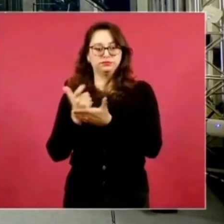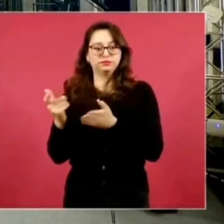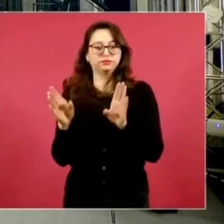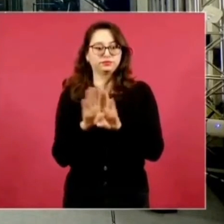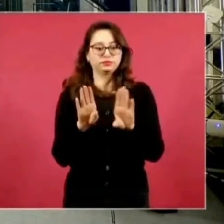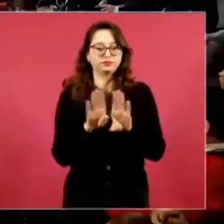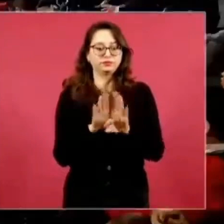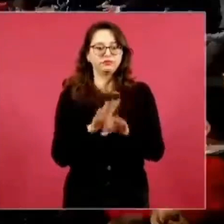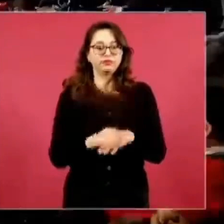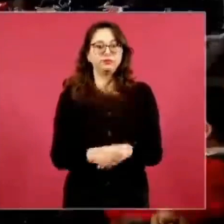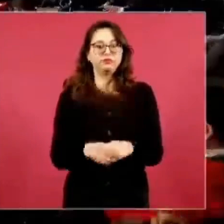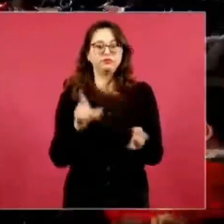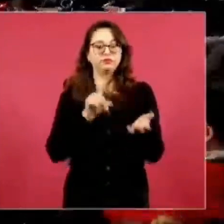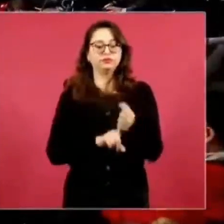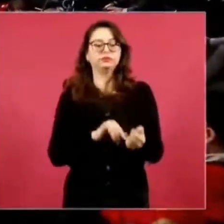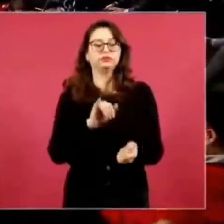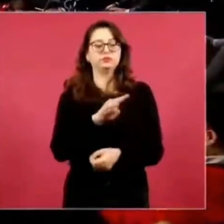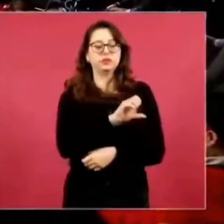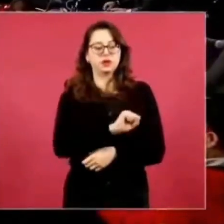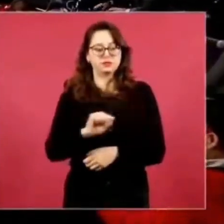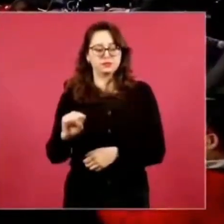de lo del seguro.